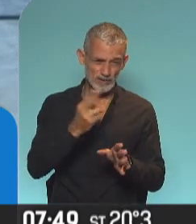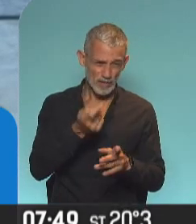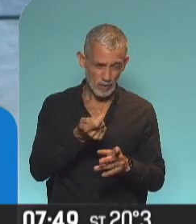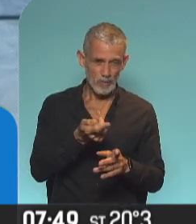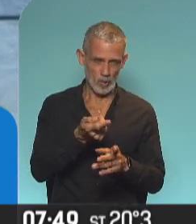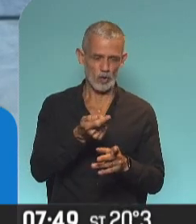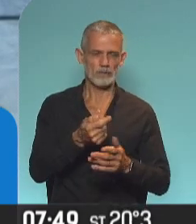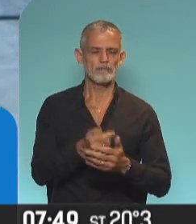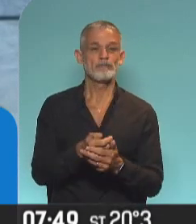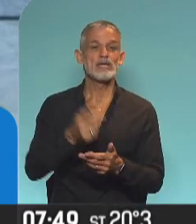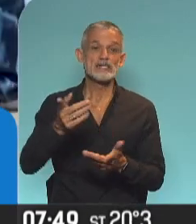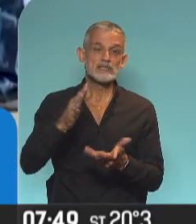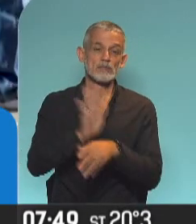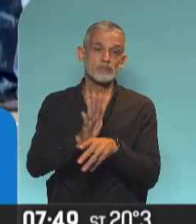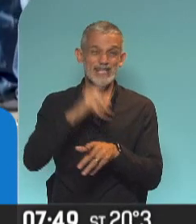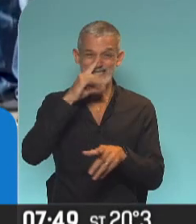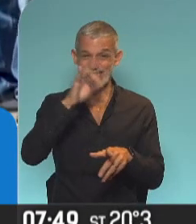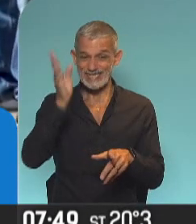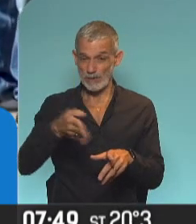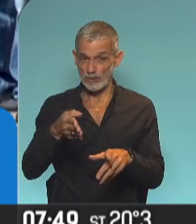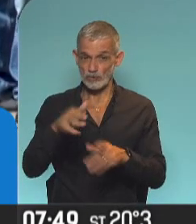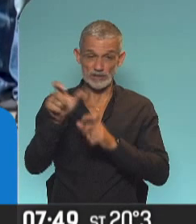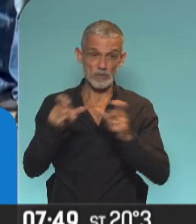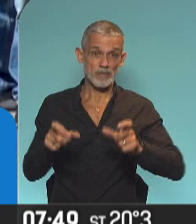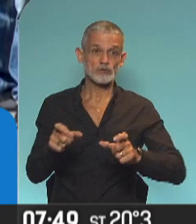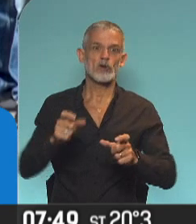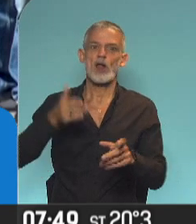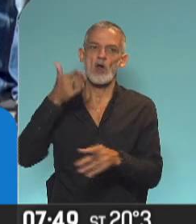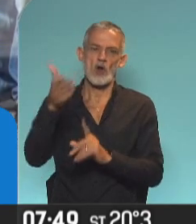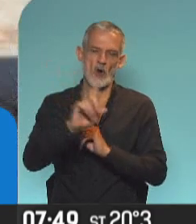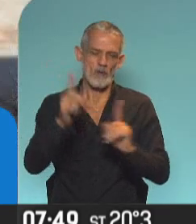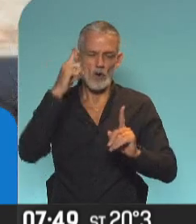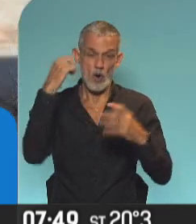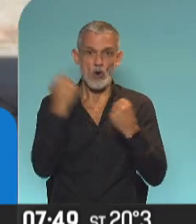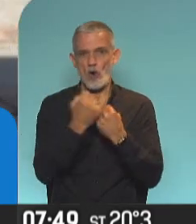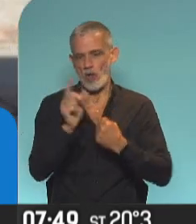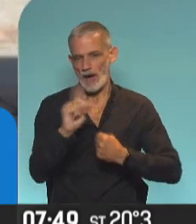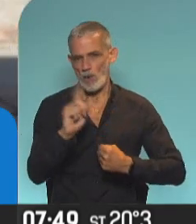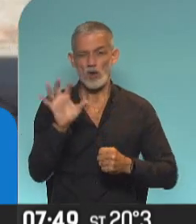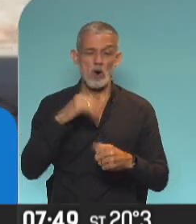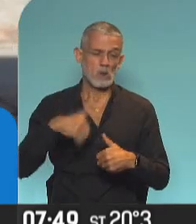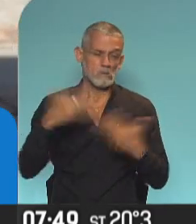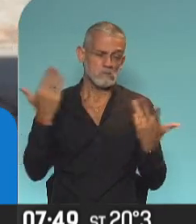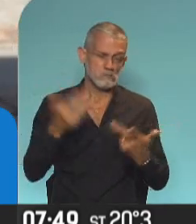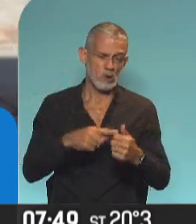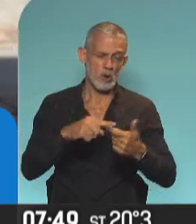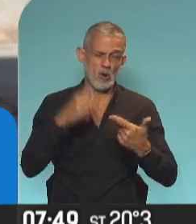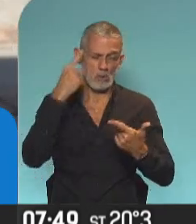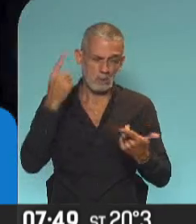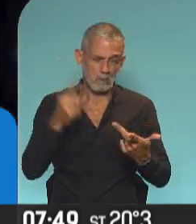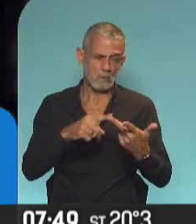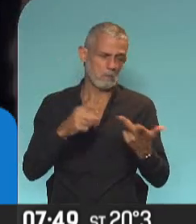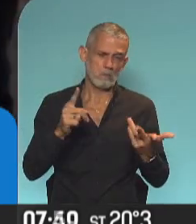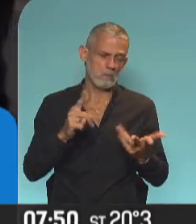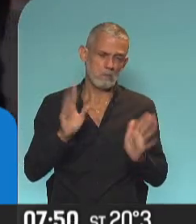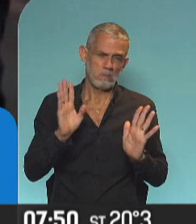gobierno de Nicolás Maduro. Eso significa que el 70% de la población, en teoría, no está de acuerdo con... O no le importa, o no estoy de acuerdo, cada uno puede